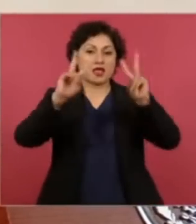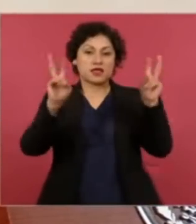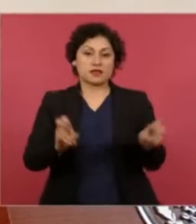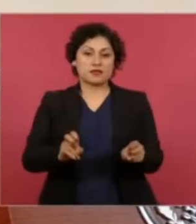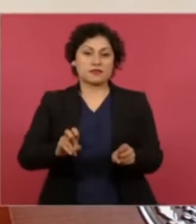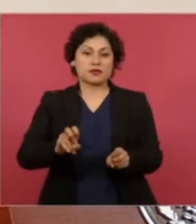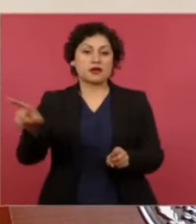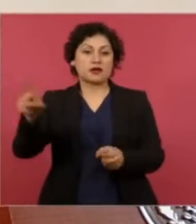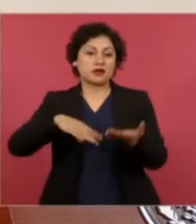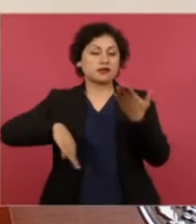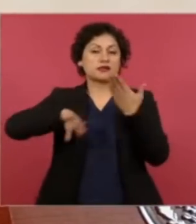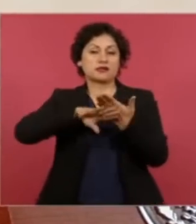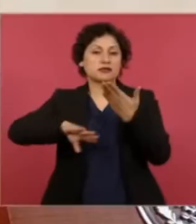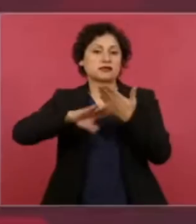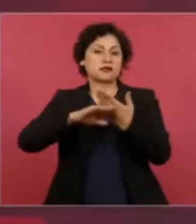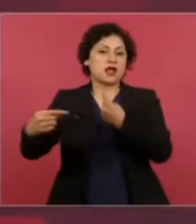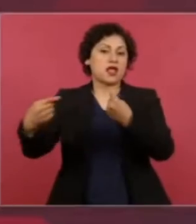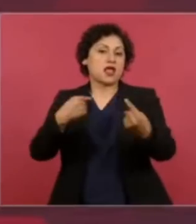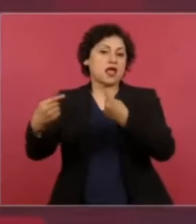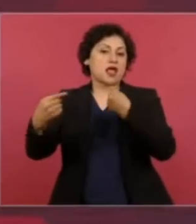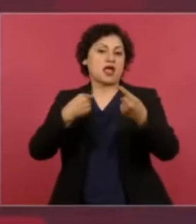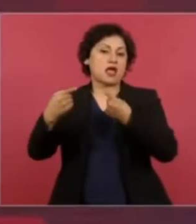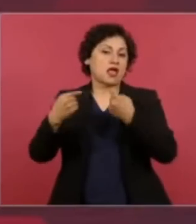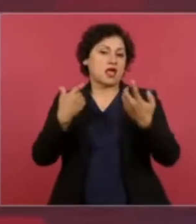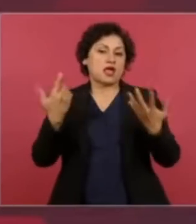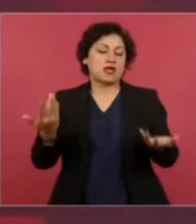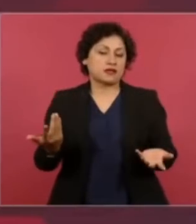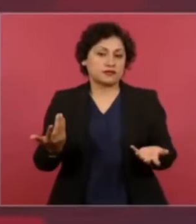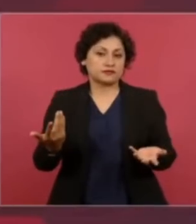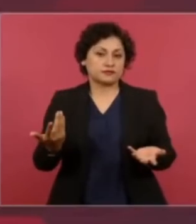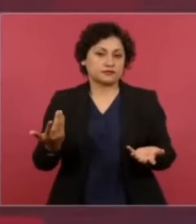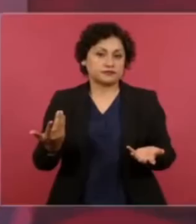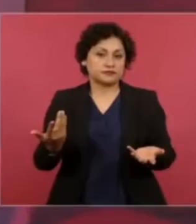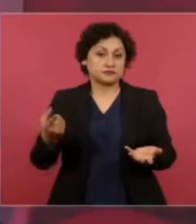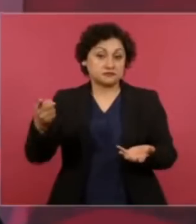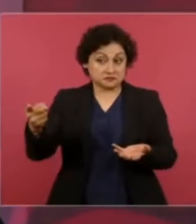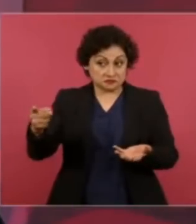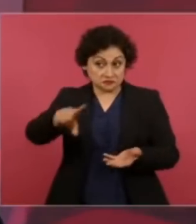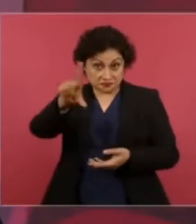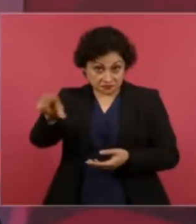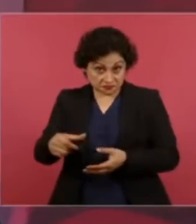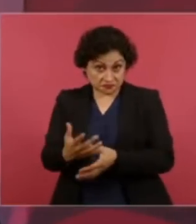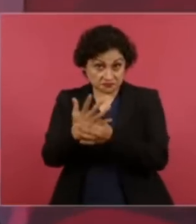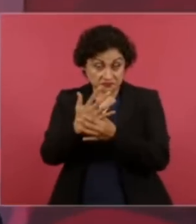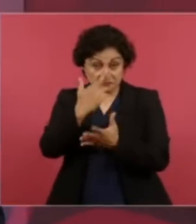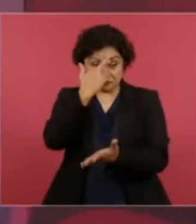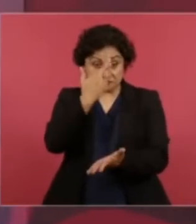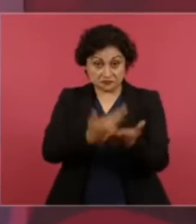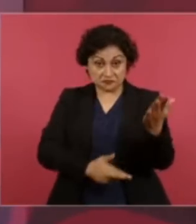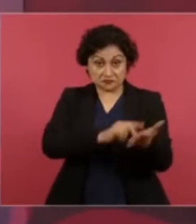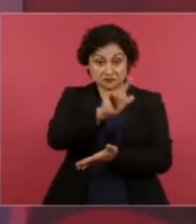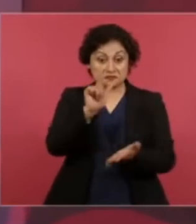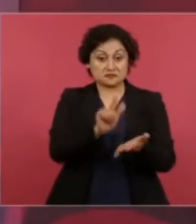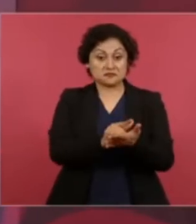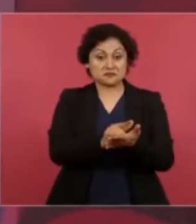barbaridad, se cae en la ilegalidad, no se respeta